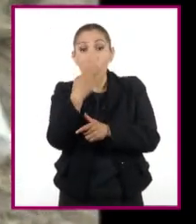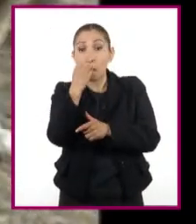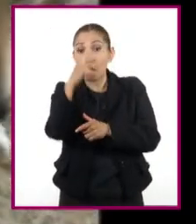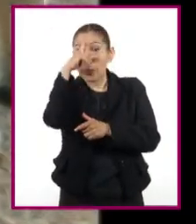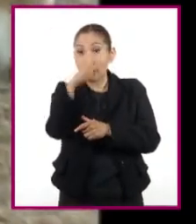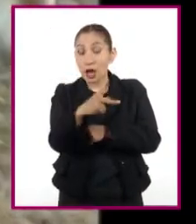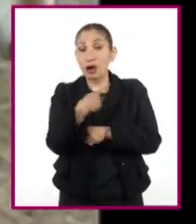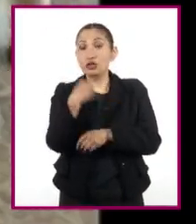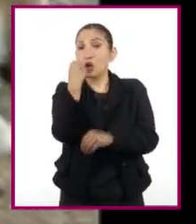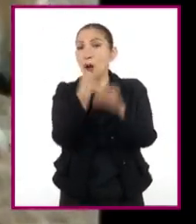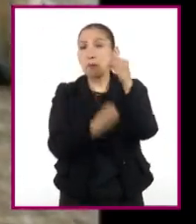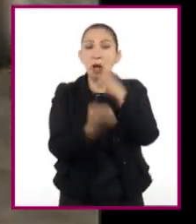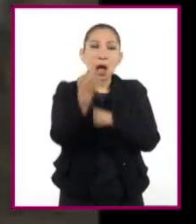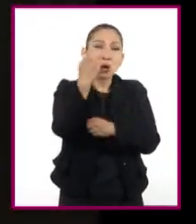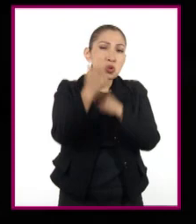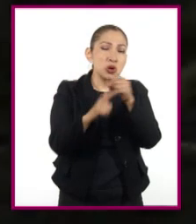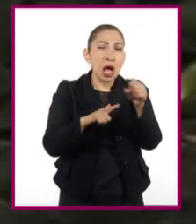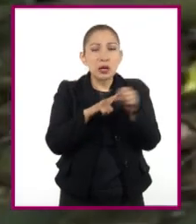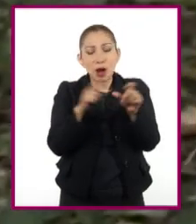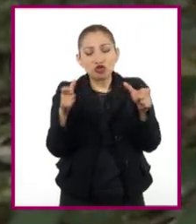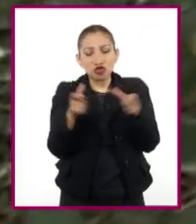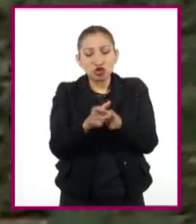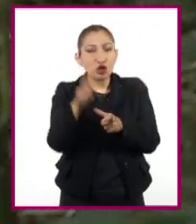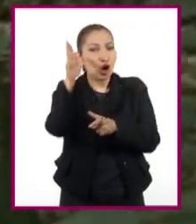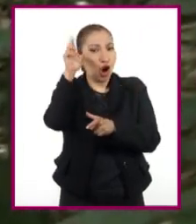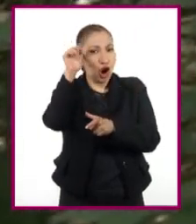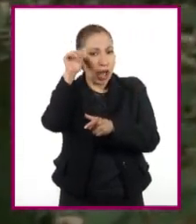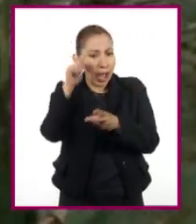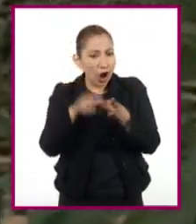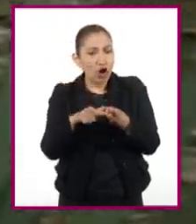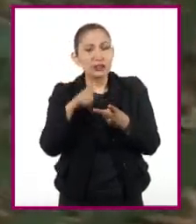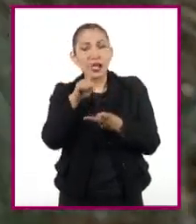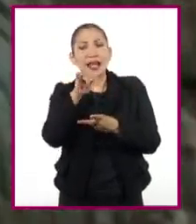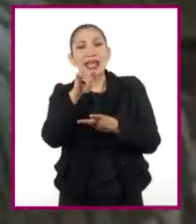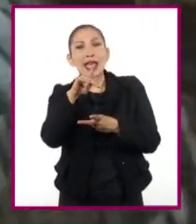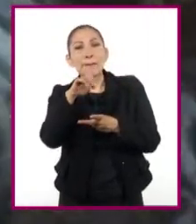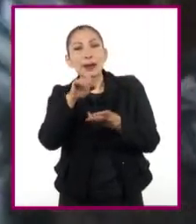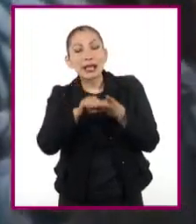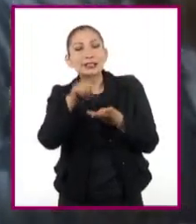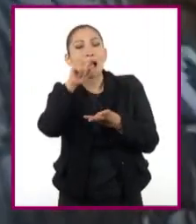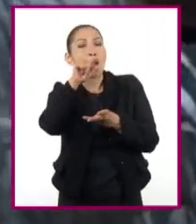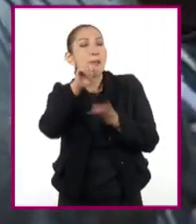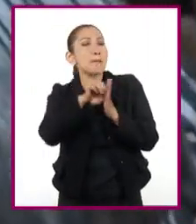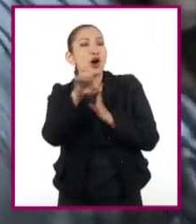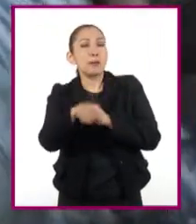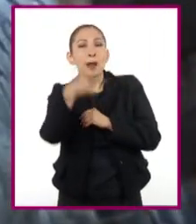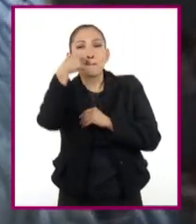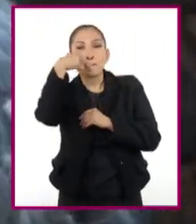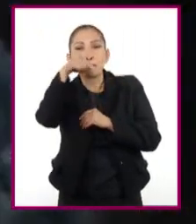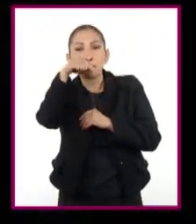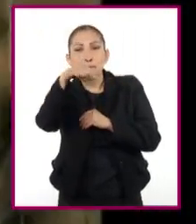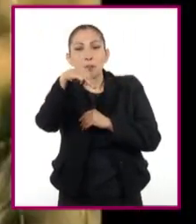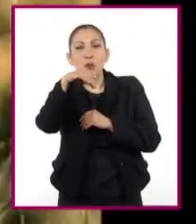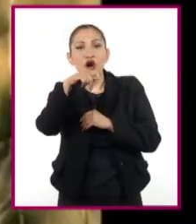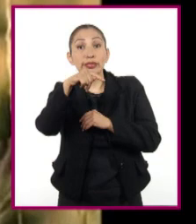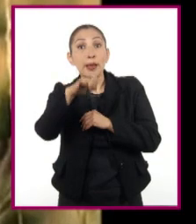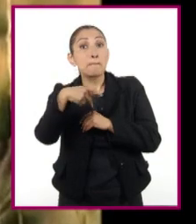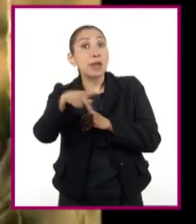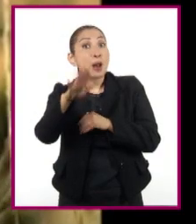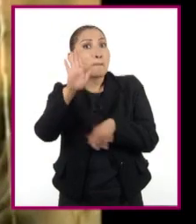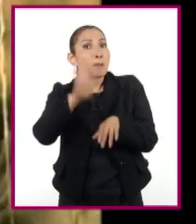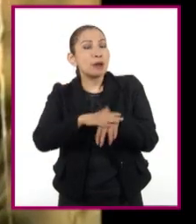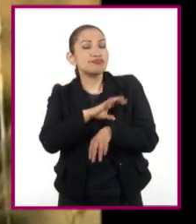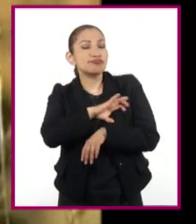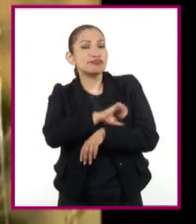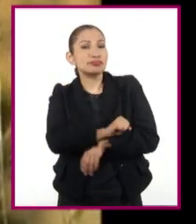alimenta principalmente de algunas presas menores como conejos, liebres, aves como el pavo de monte, pero sobre